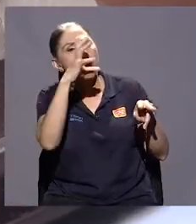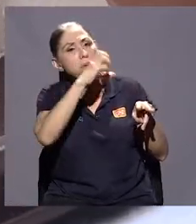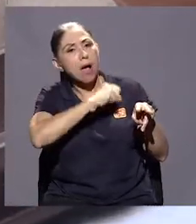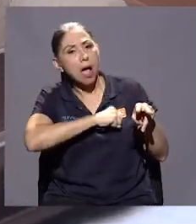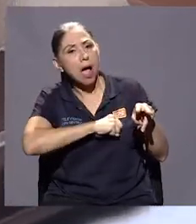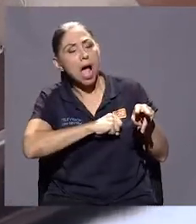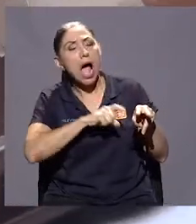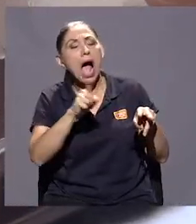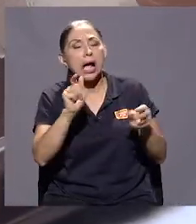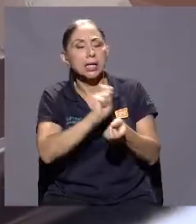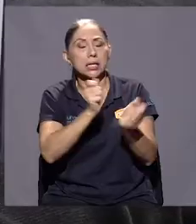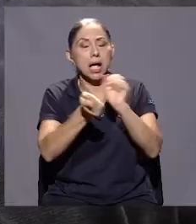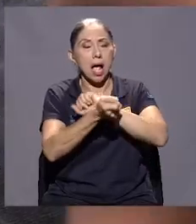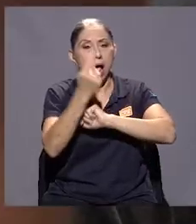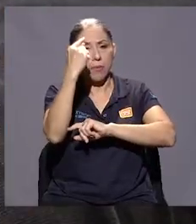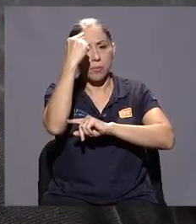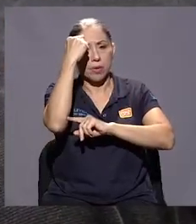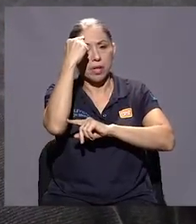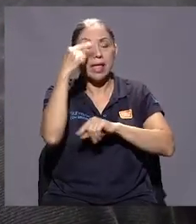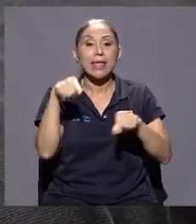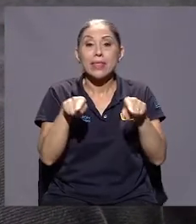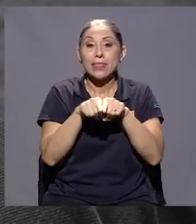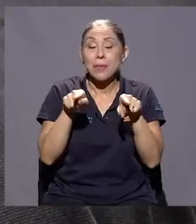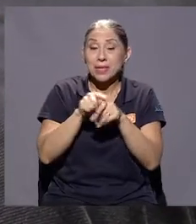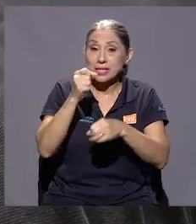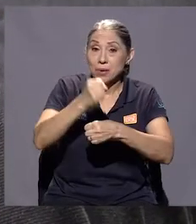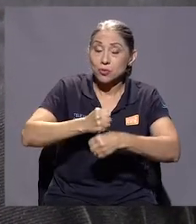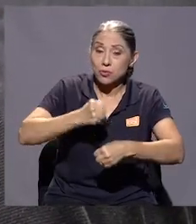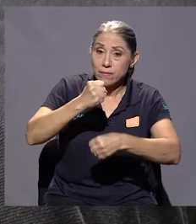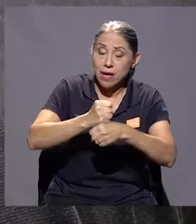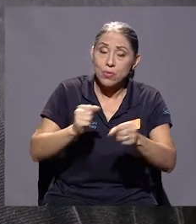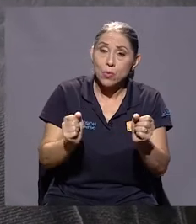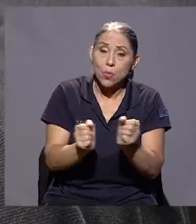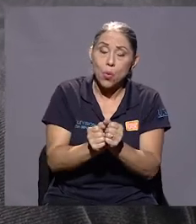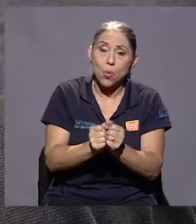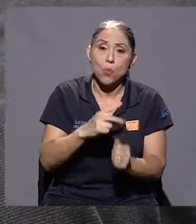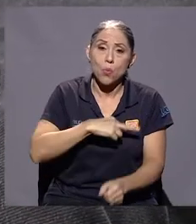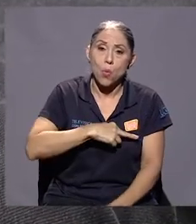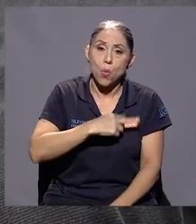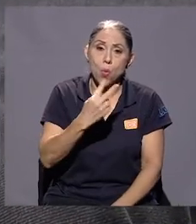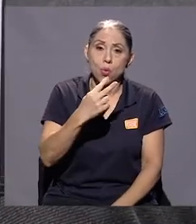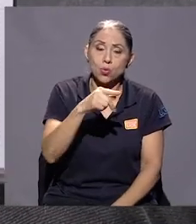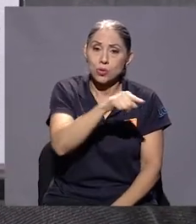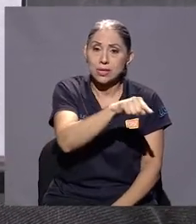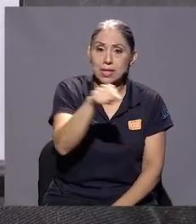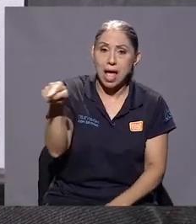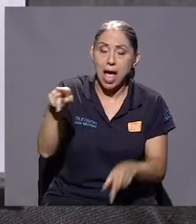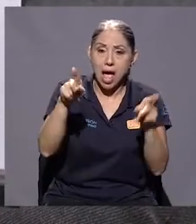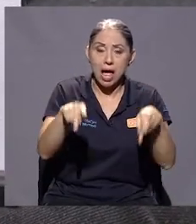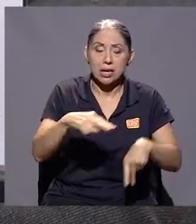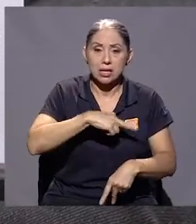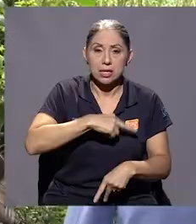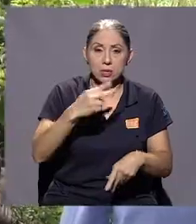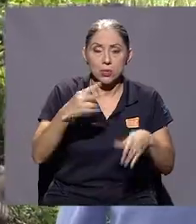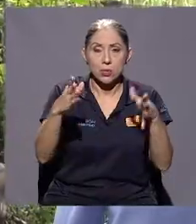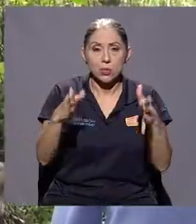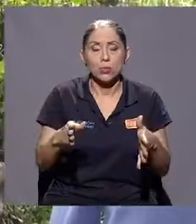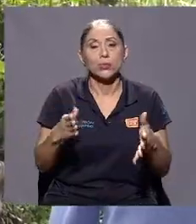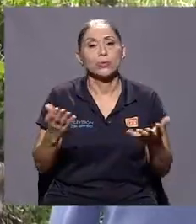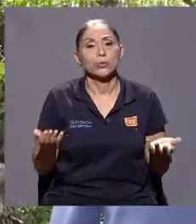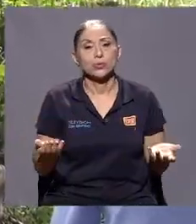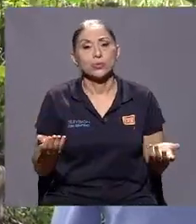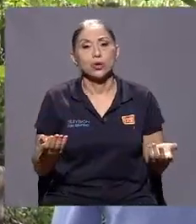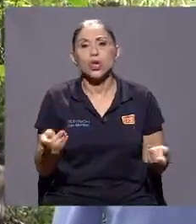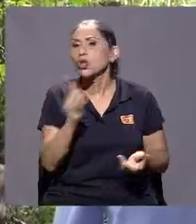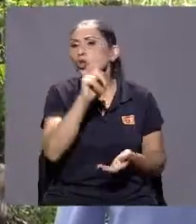venimos también trabajando lo que es el voluntariado quizás con un enfoque no necesariamente es ir